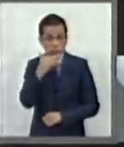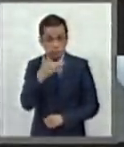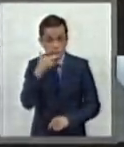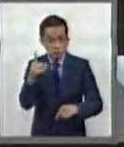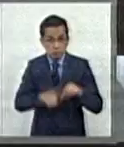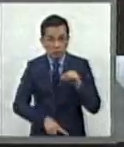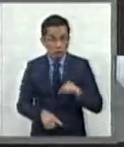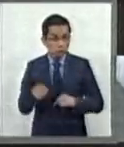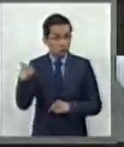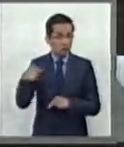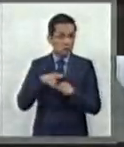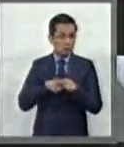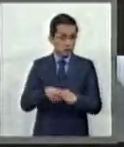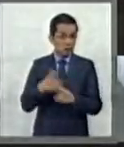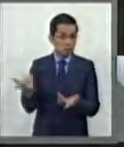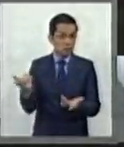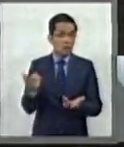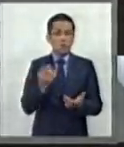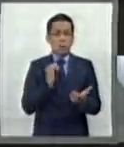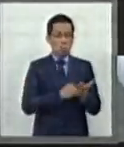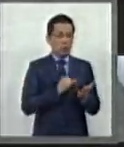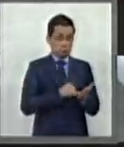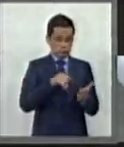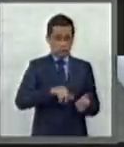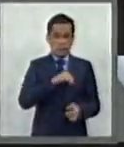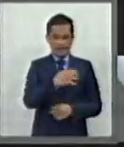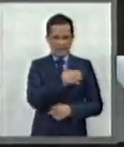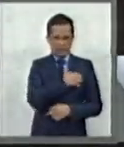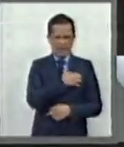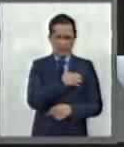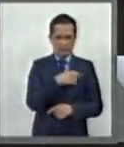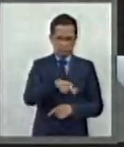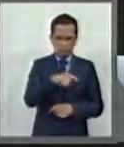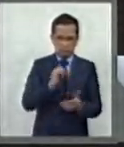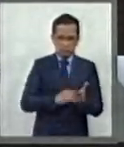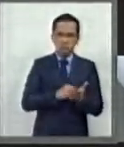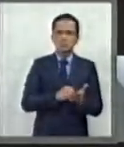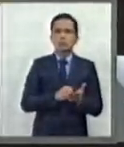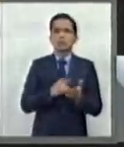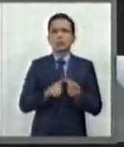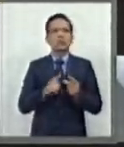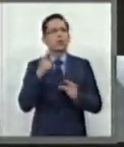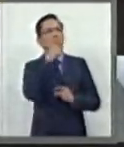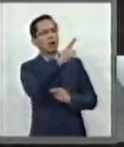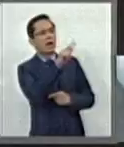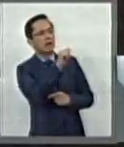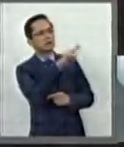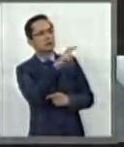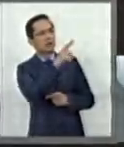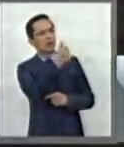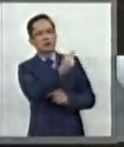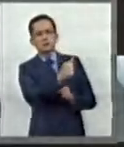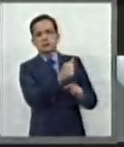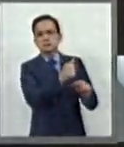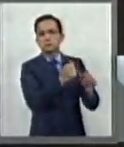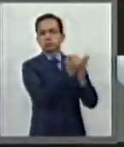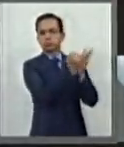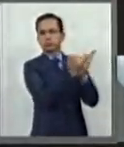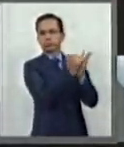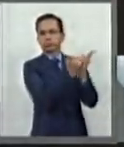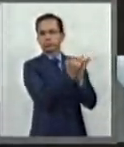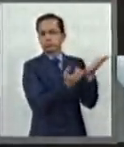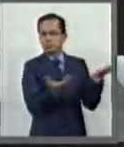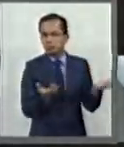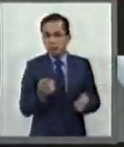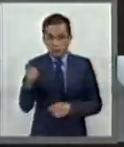no se daban cuenta que los impuestos de los capitalinos se apostaban en Las Vegas. Quienes hablan de transparencia